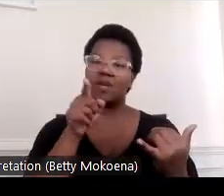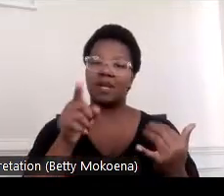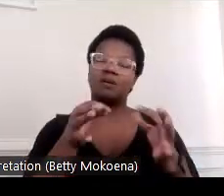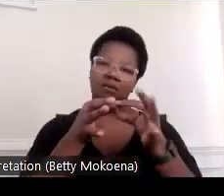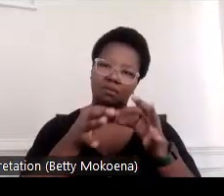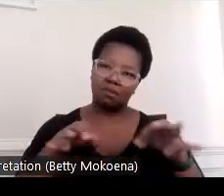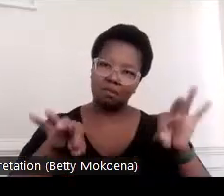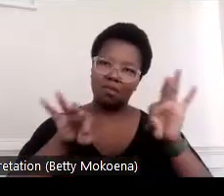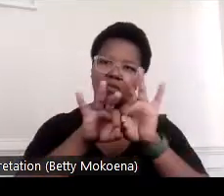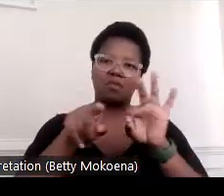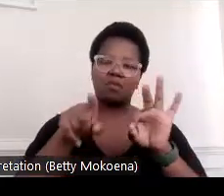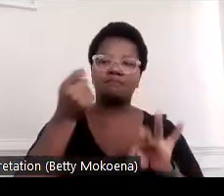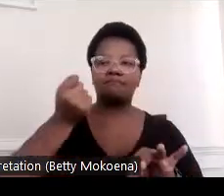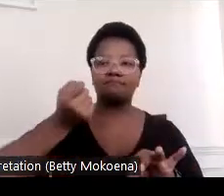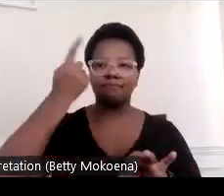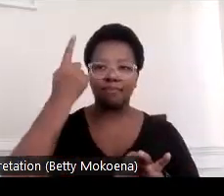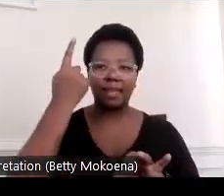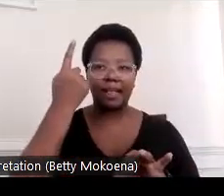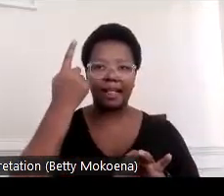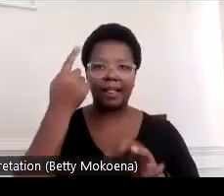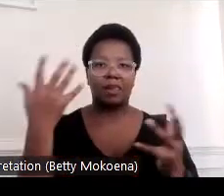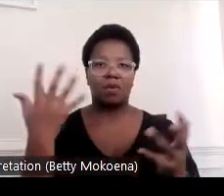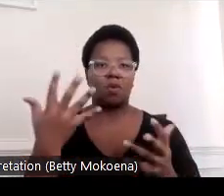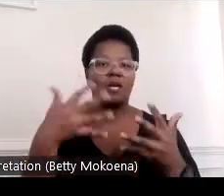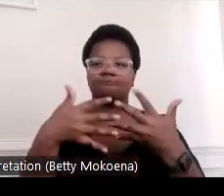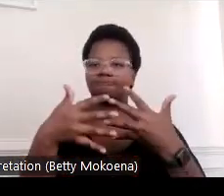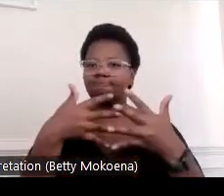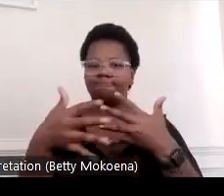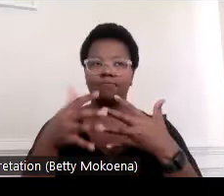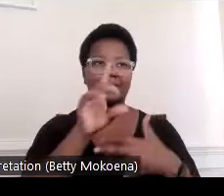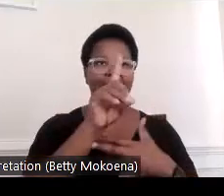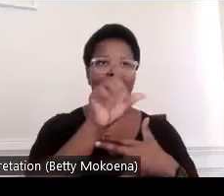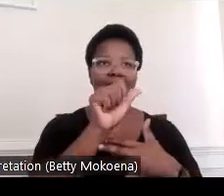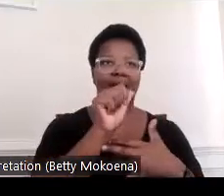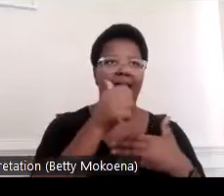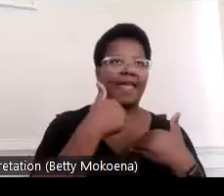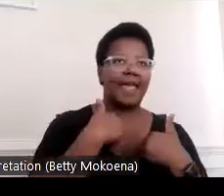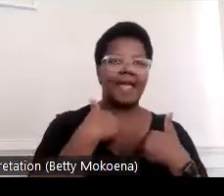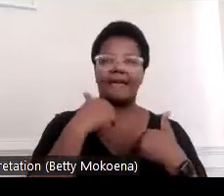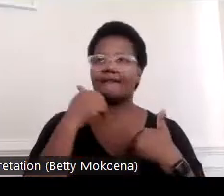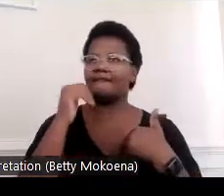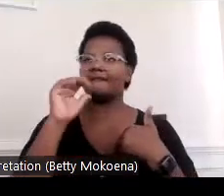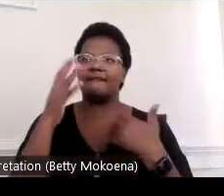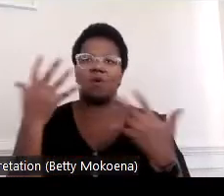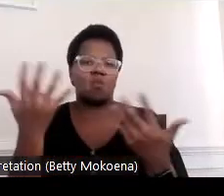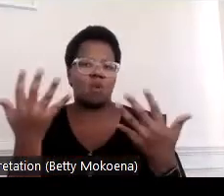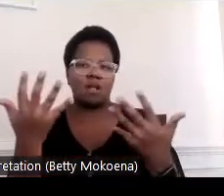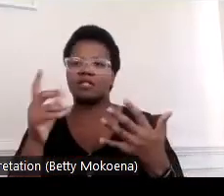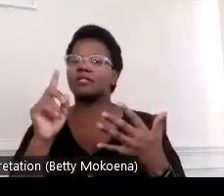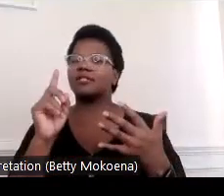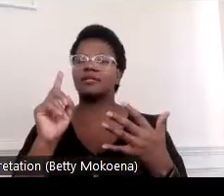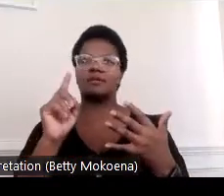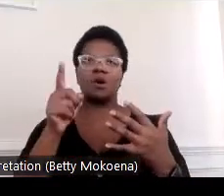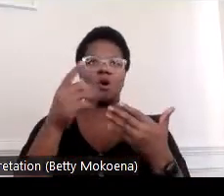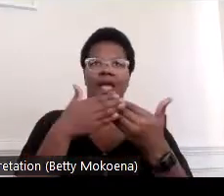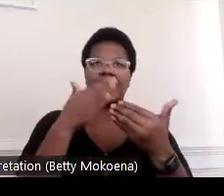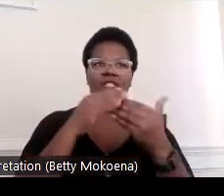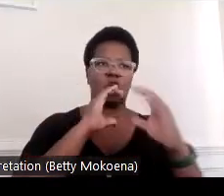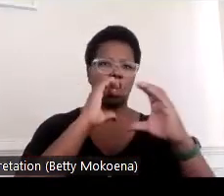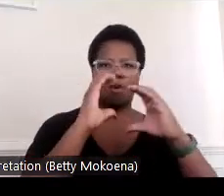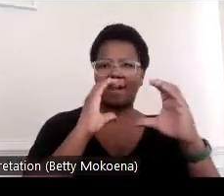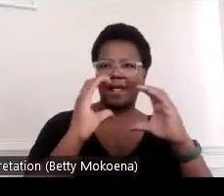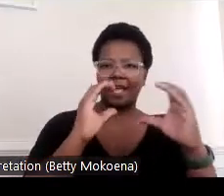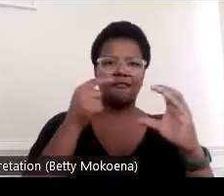Y eso es lo más importante Gracias por aprender sea cual sea su discapacidad o